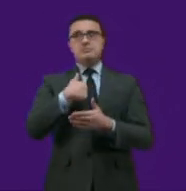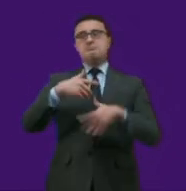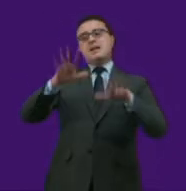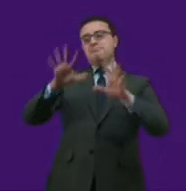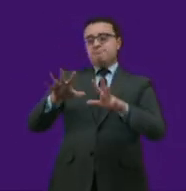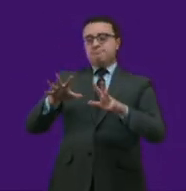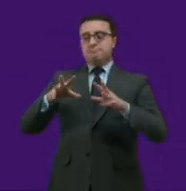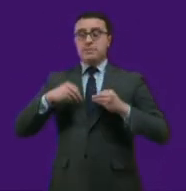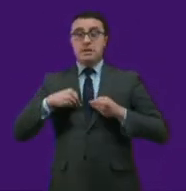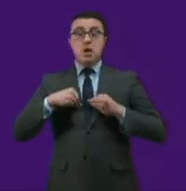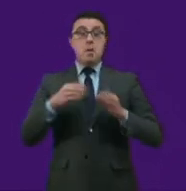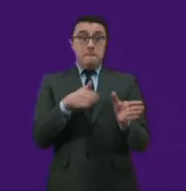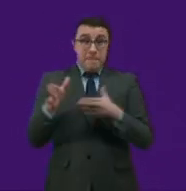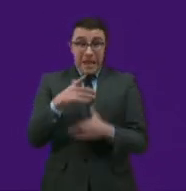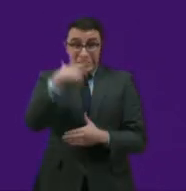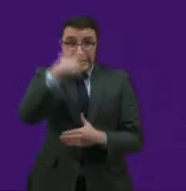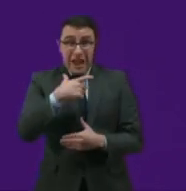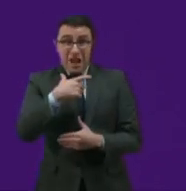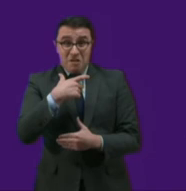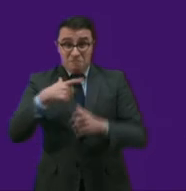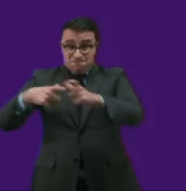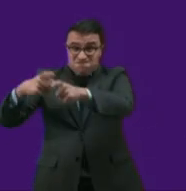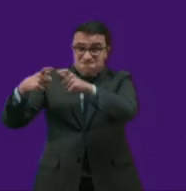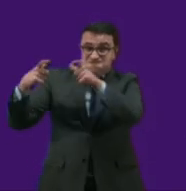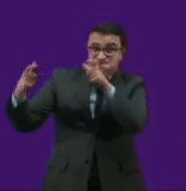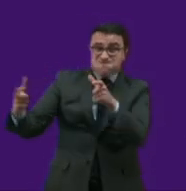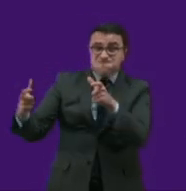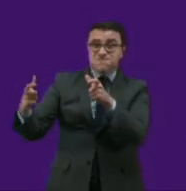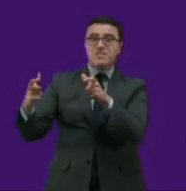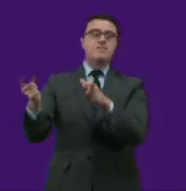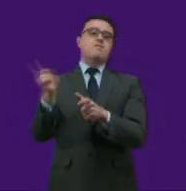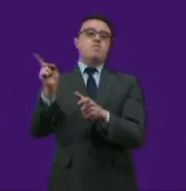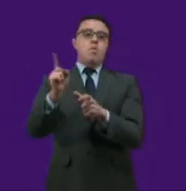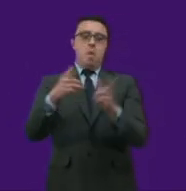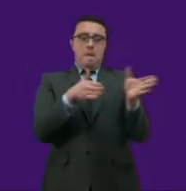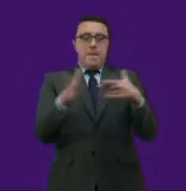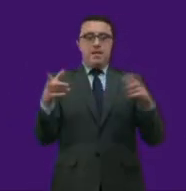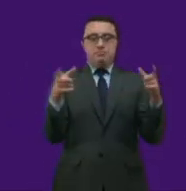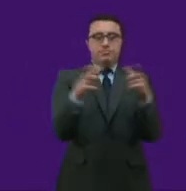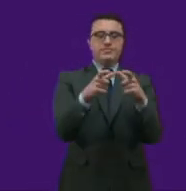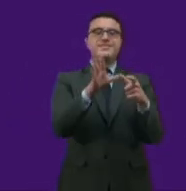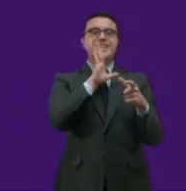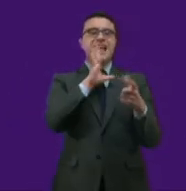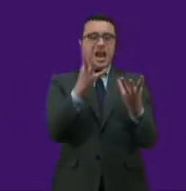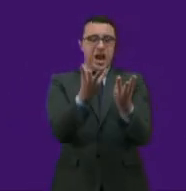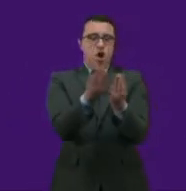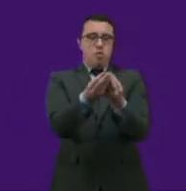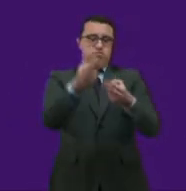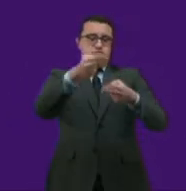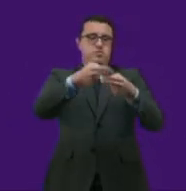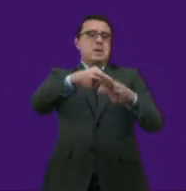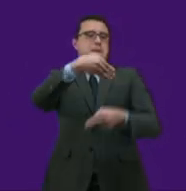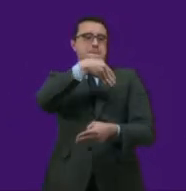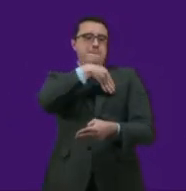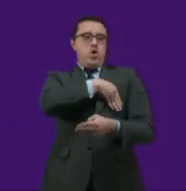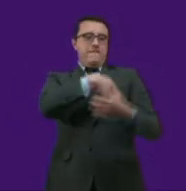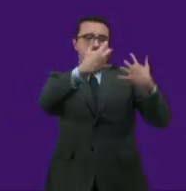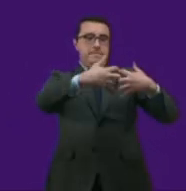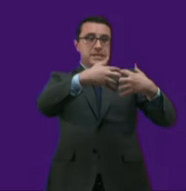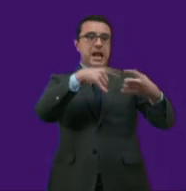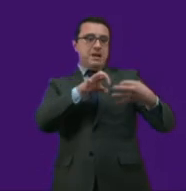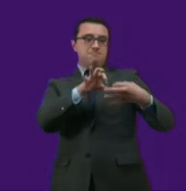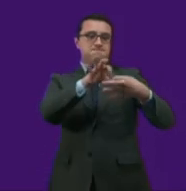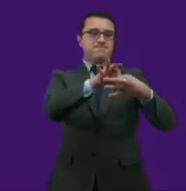que el grande, sino para uno más pequeño que estaban haciendo con el Grupo Bolívar. Y gracias a eso